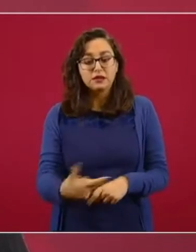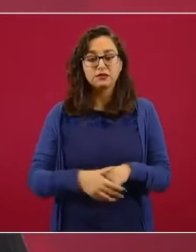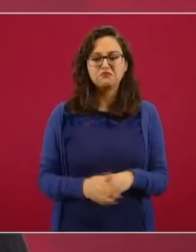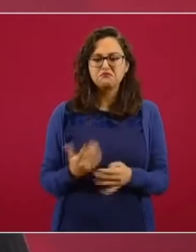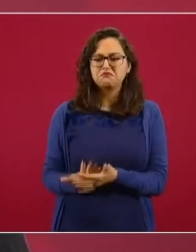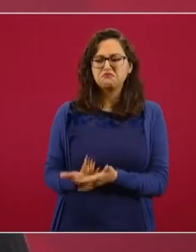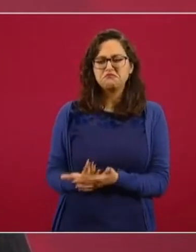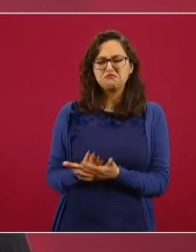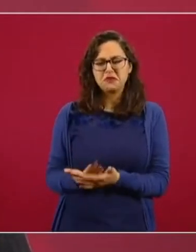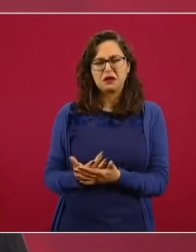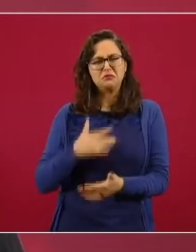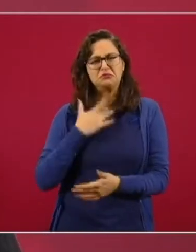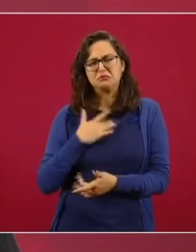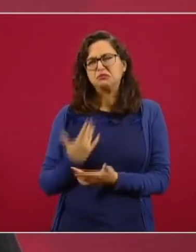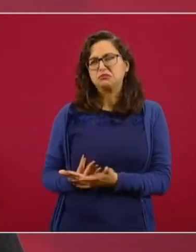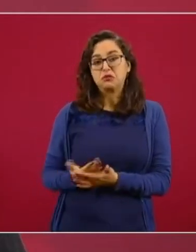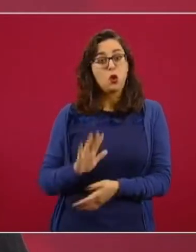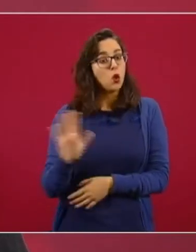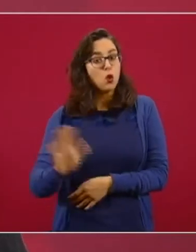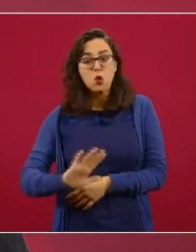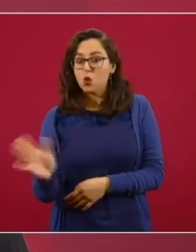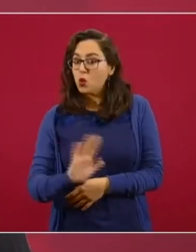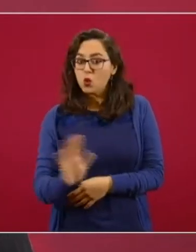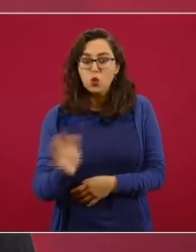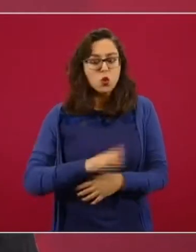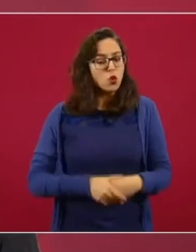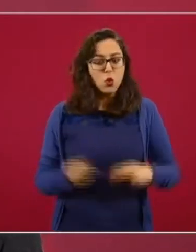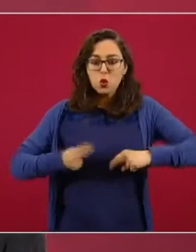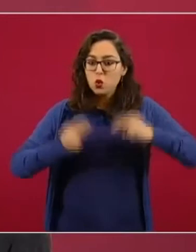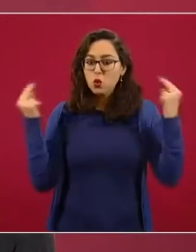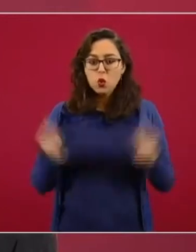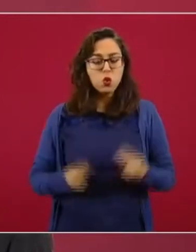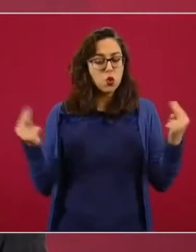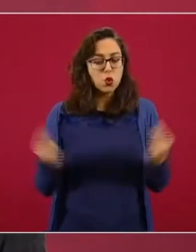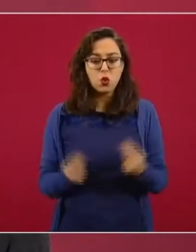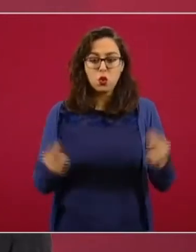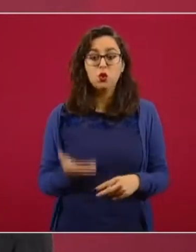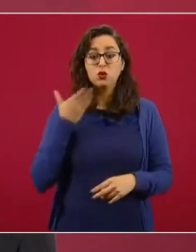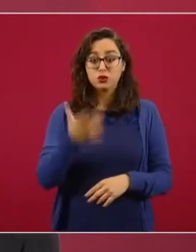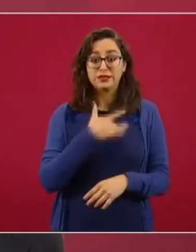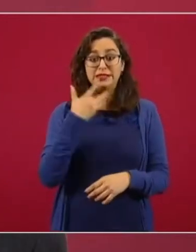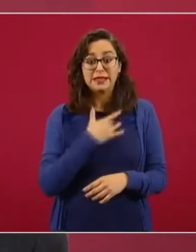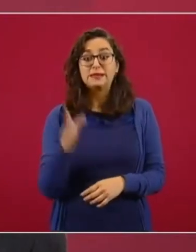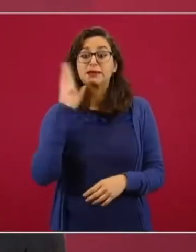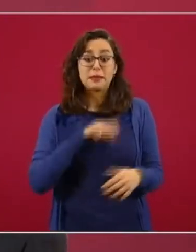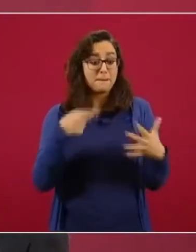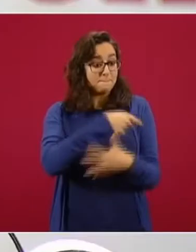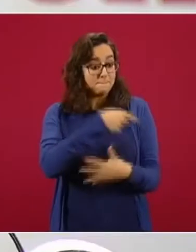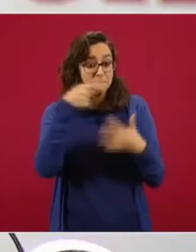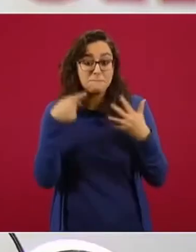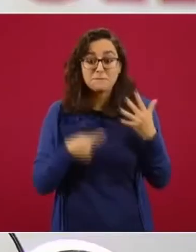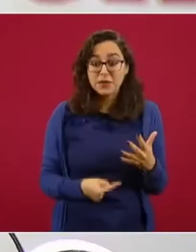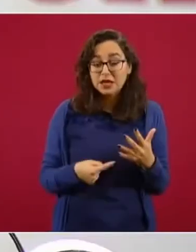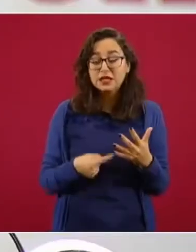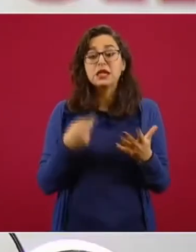se espere, por favor. Si usted tiene alguna de estas características, los síntomas de COVID y estas condiciones que le